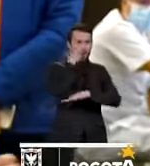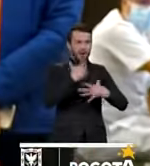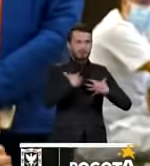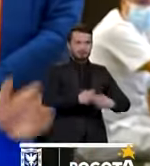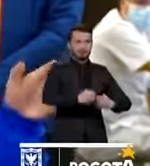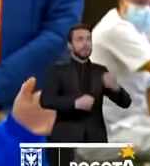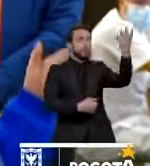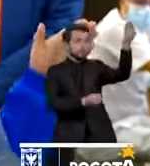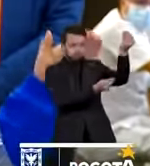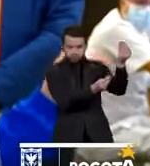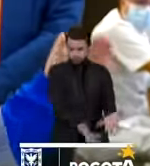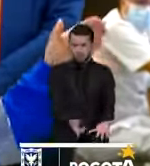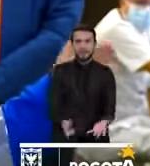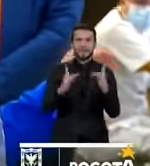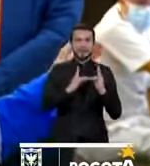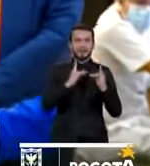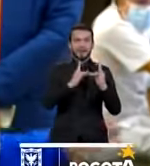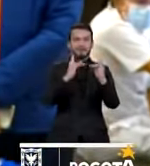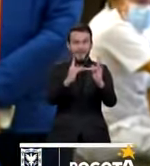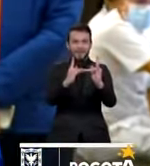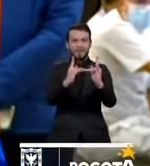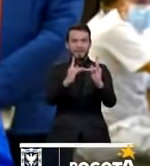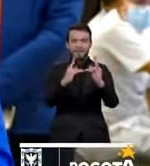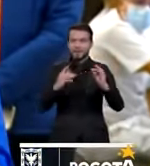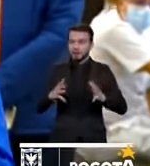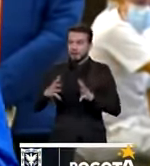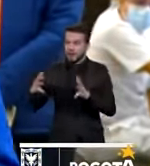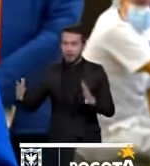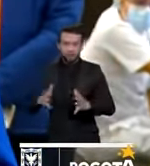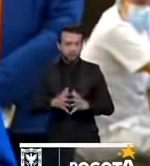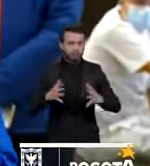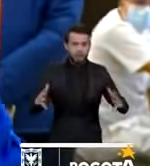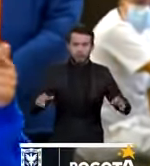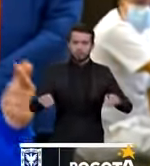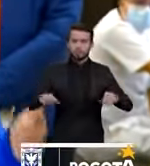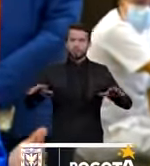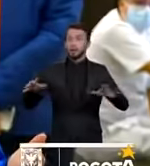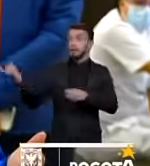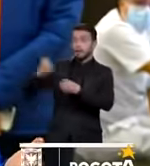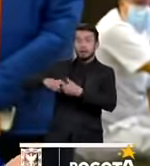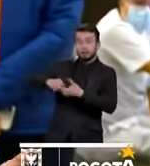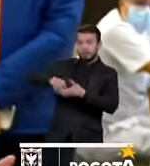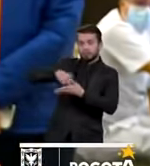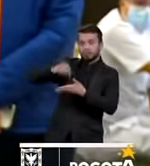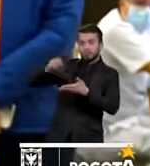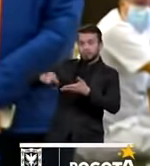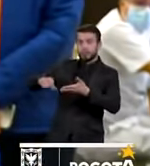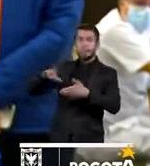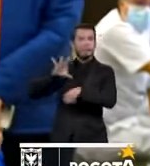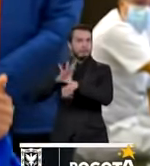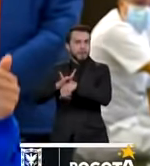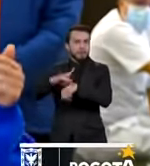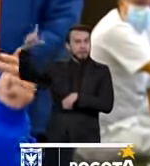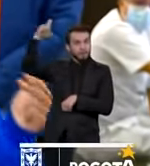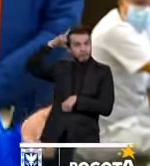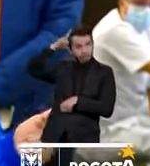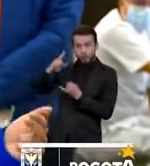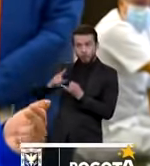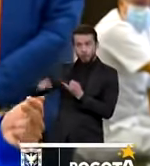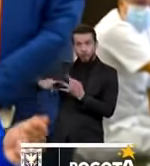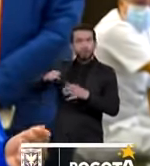aquí y se irán instalando y creciendo. El personal médico, el personal de enfermería, todos